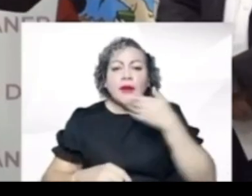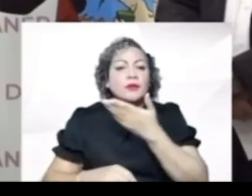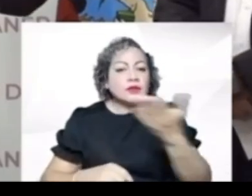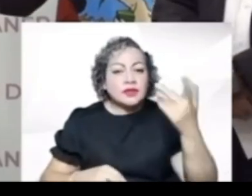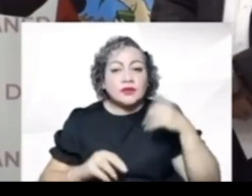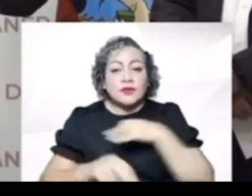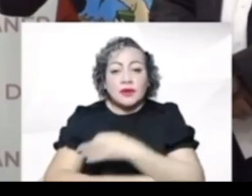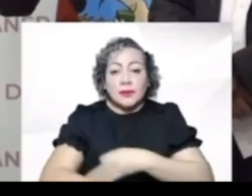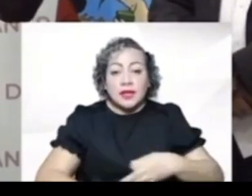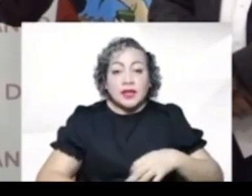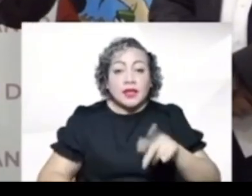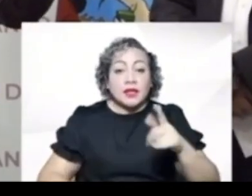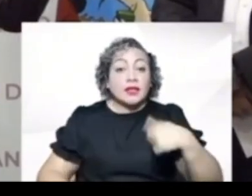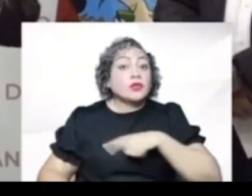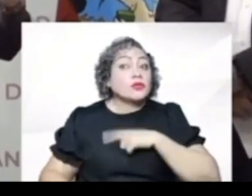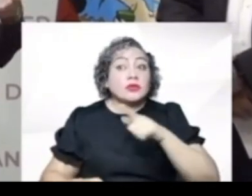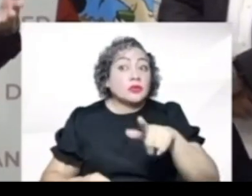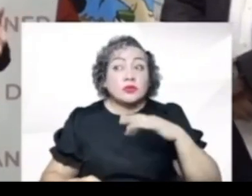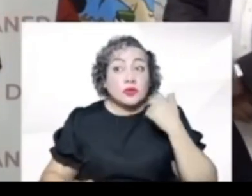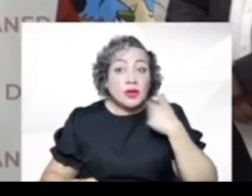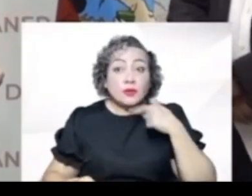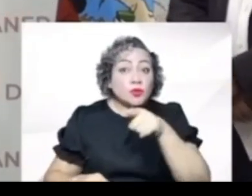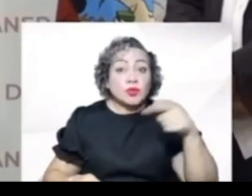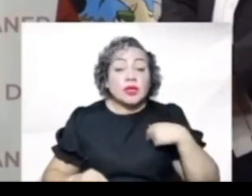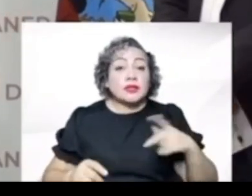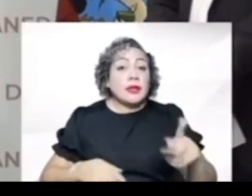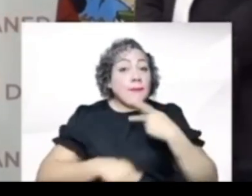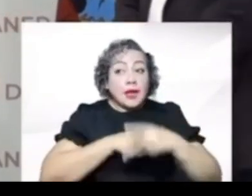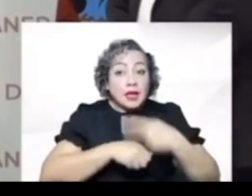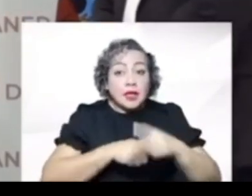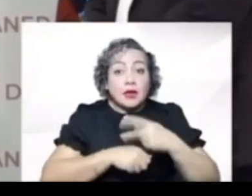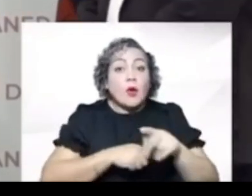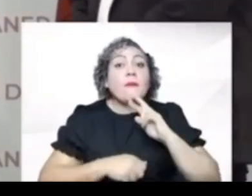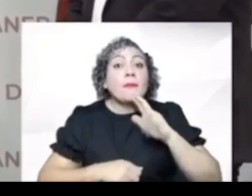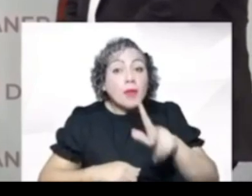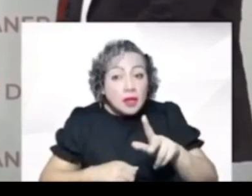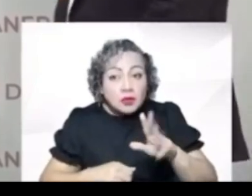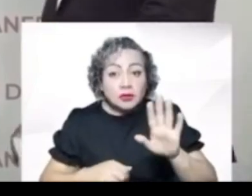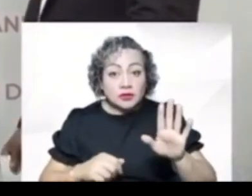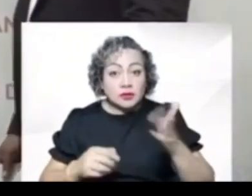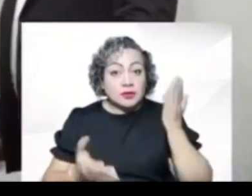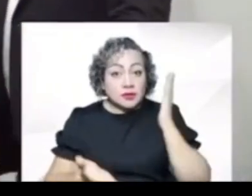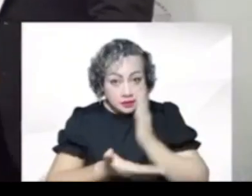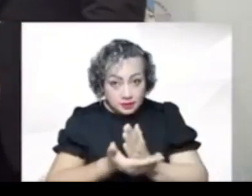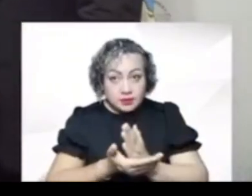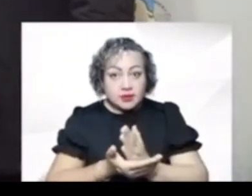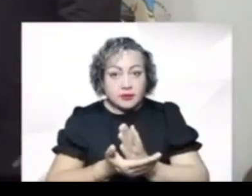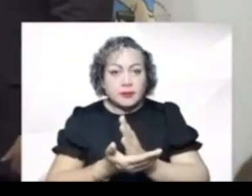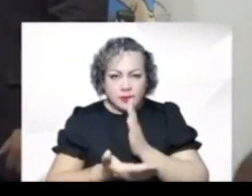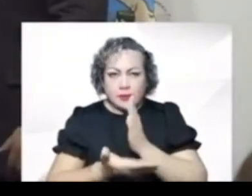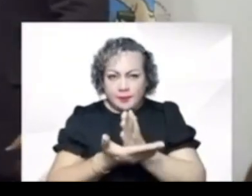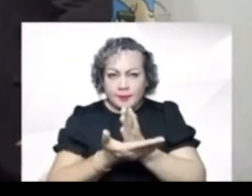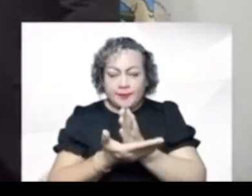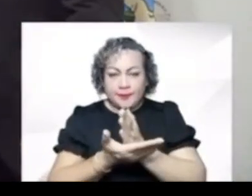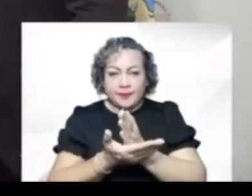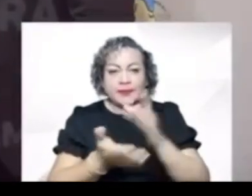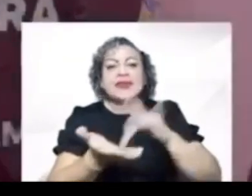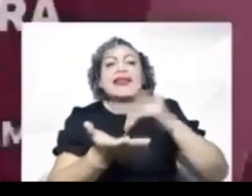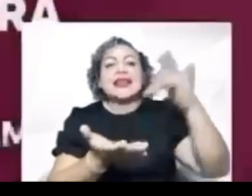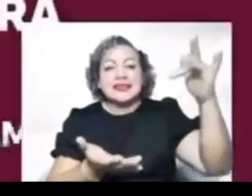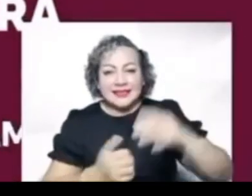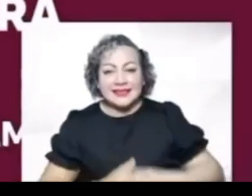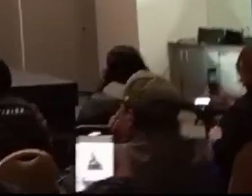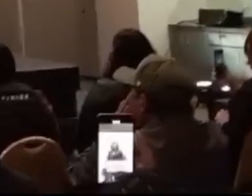queremos arriesgarlos a ustedes, entonces yo creo que sí. Podemos una pausa. Gracias.